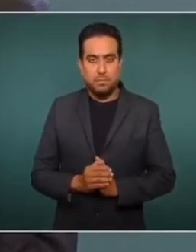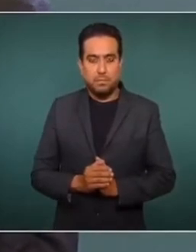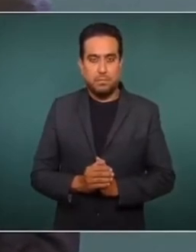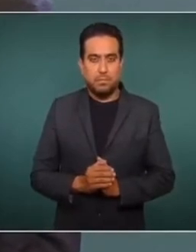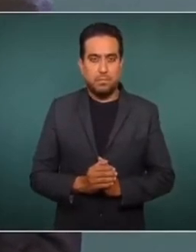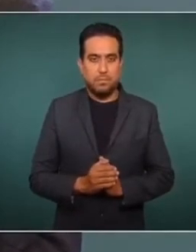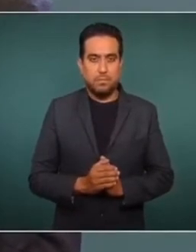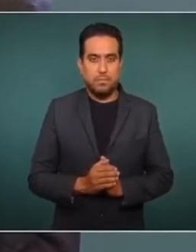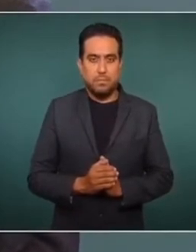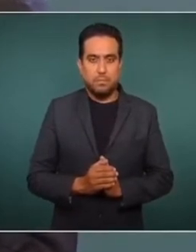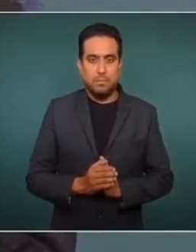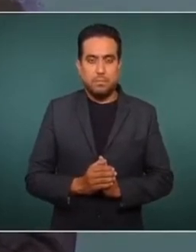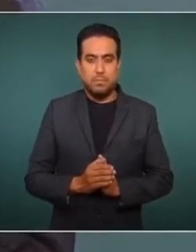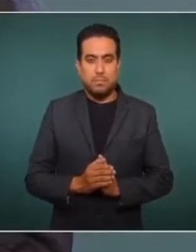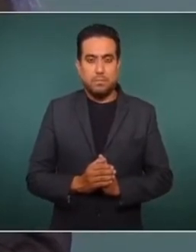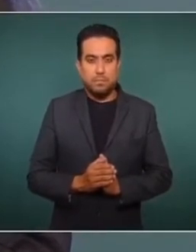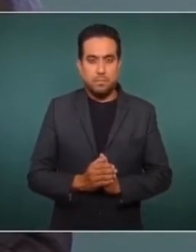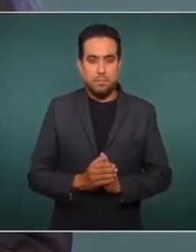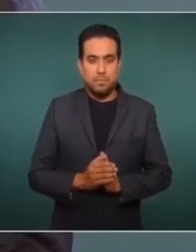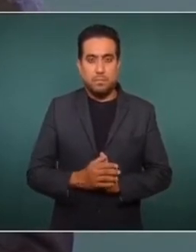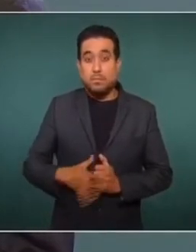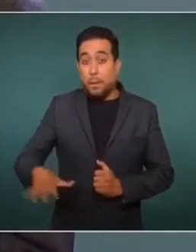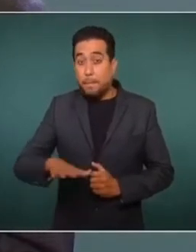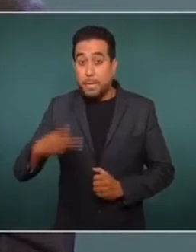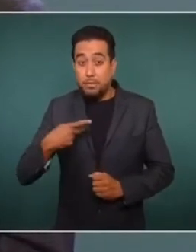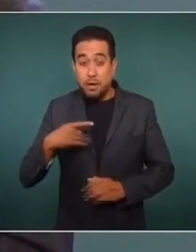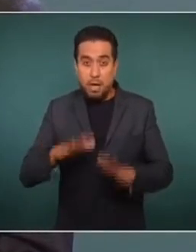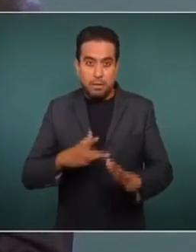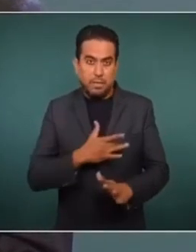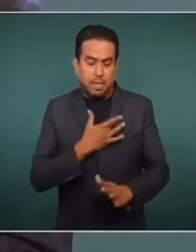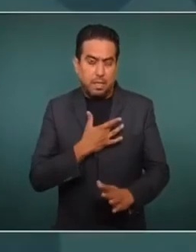severa, negocios cerrados por más de 3 meses,